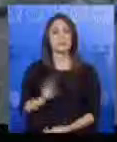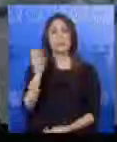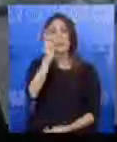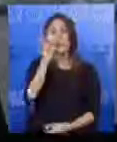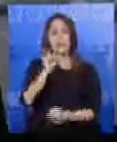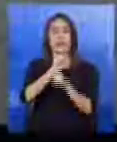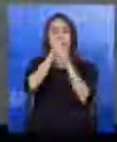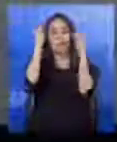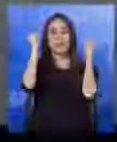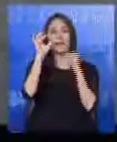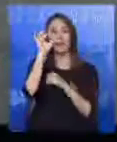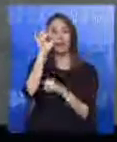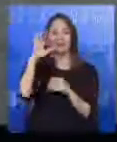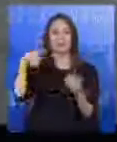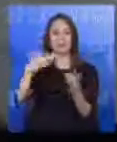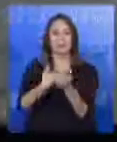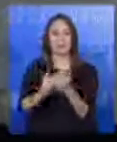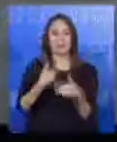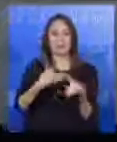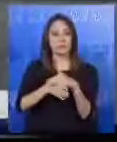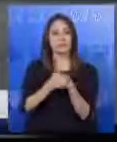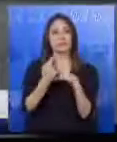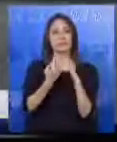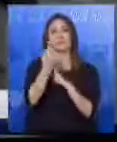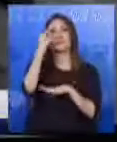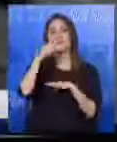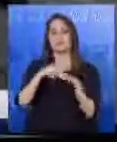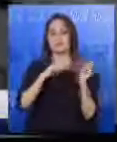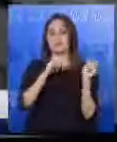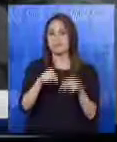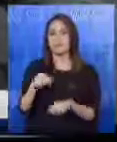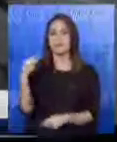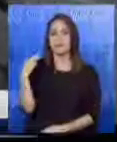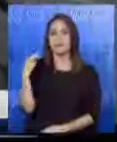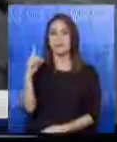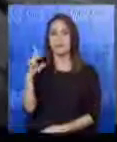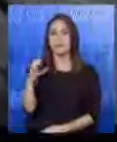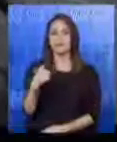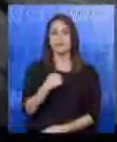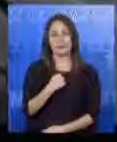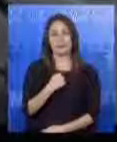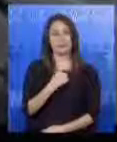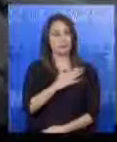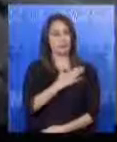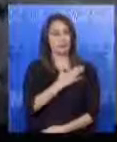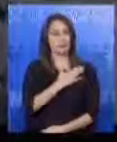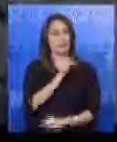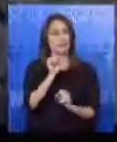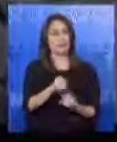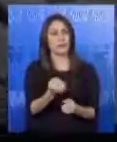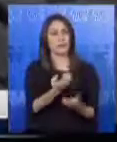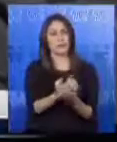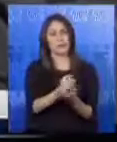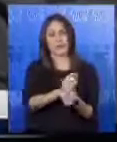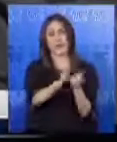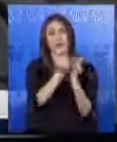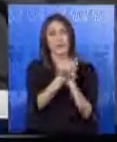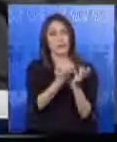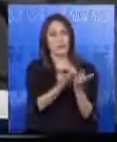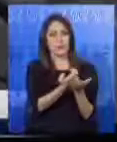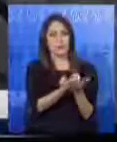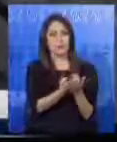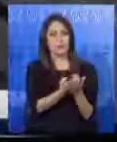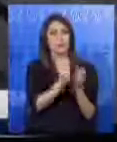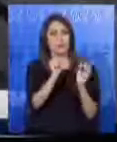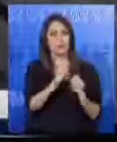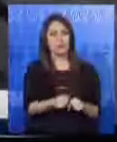mañana como a las 8, primera vez que hemos venido aquí a Washington. Bueno, yo confío en que él pueda cambiar la economía de este país y nos